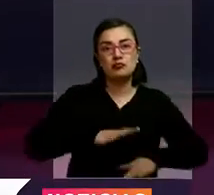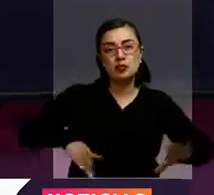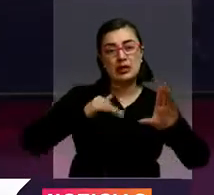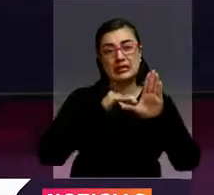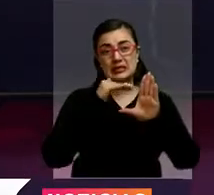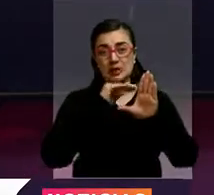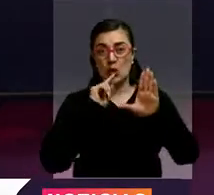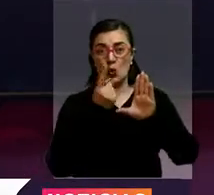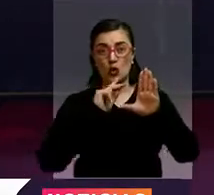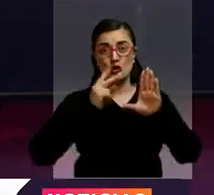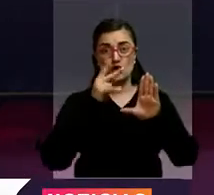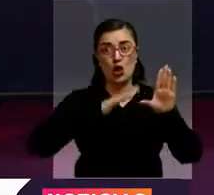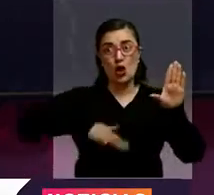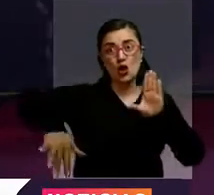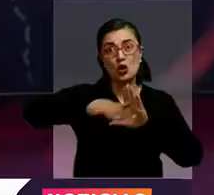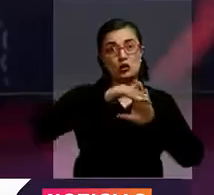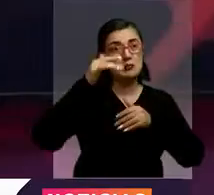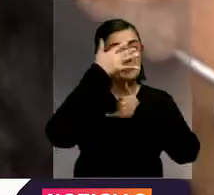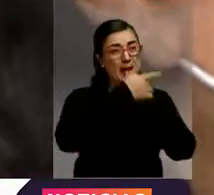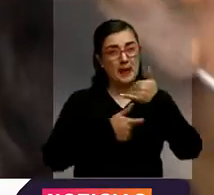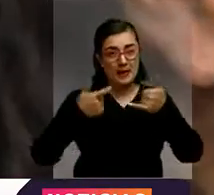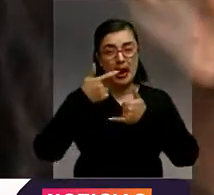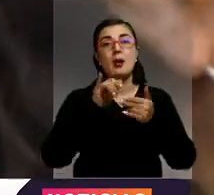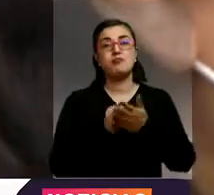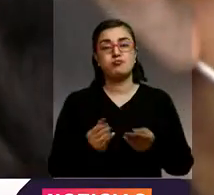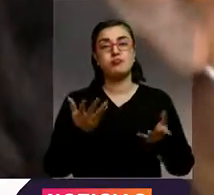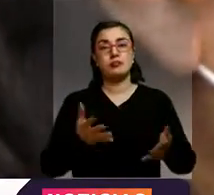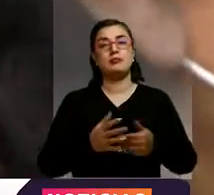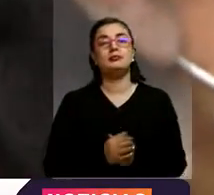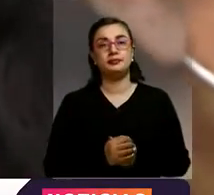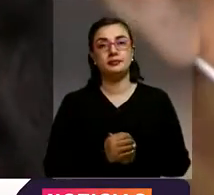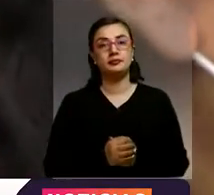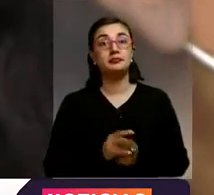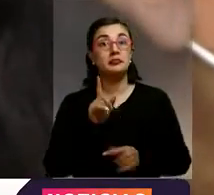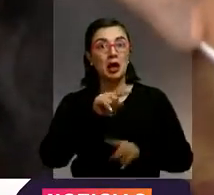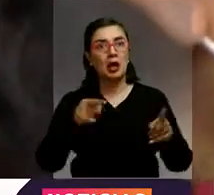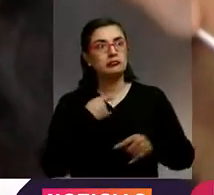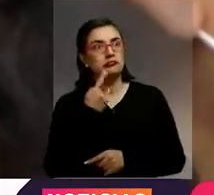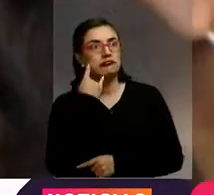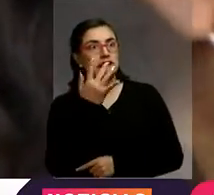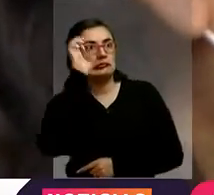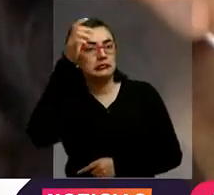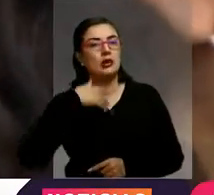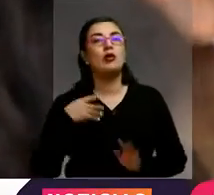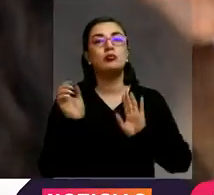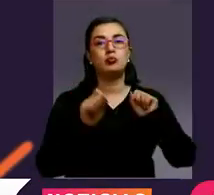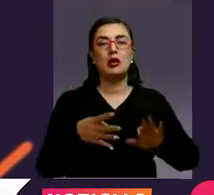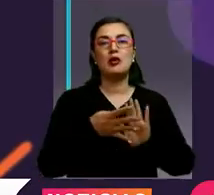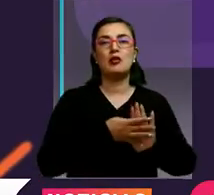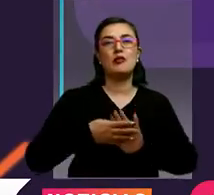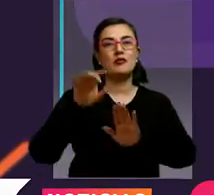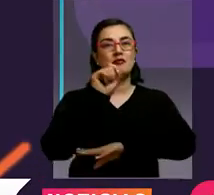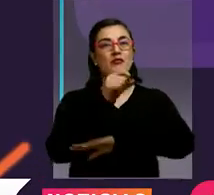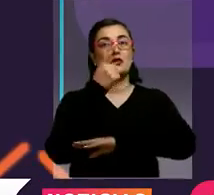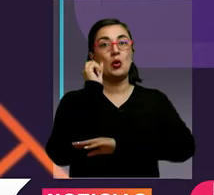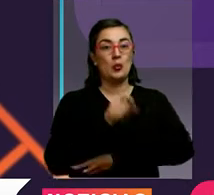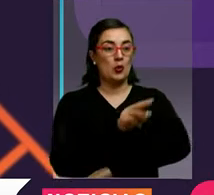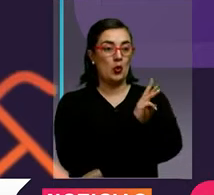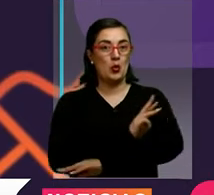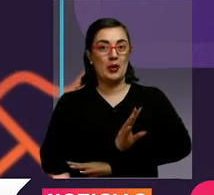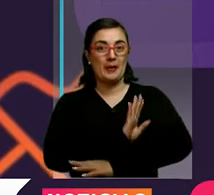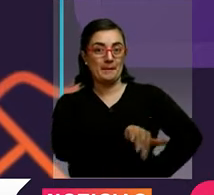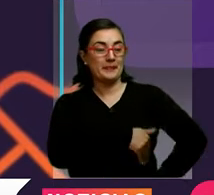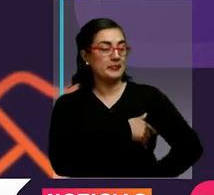2 en zonas urbanas en todo el país. Los interesados deberán llenar un formulario virtual disponible en la página web del Ministerio,